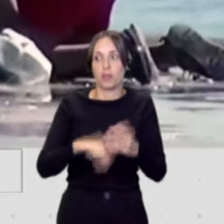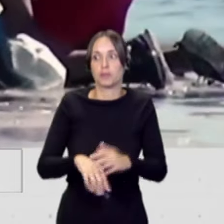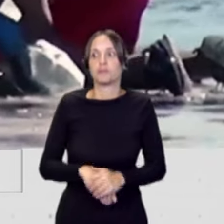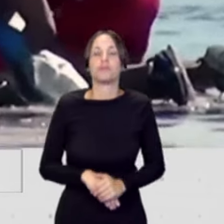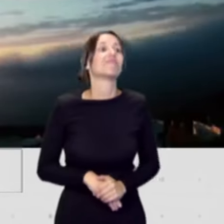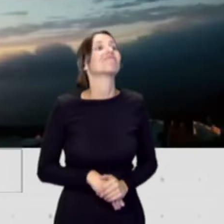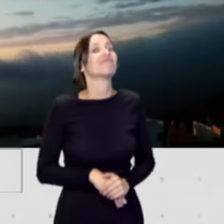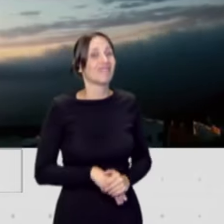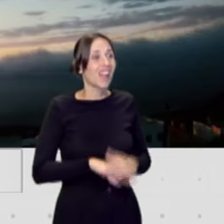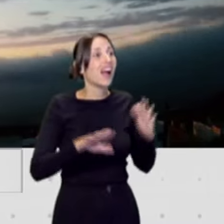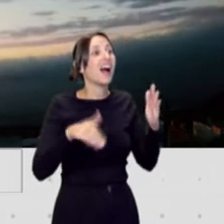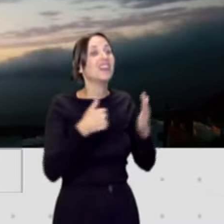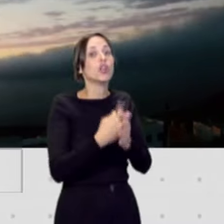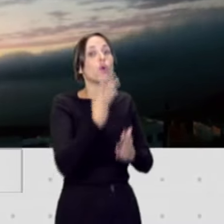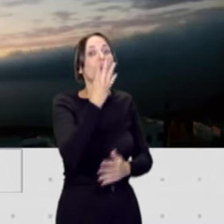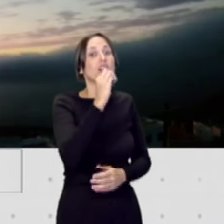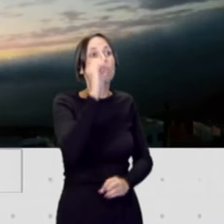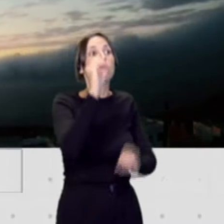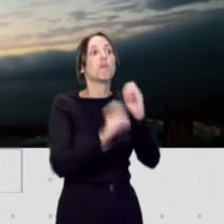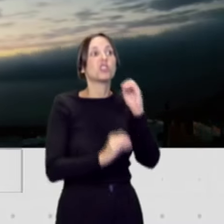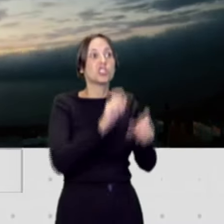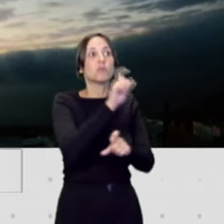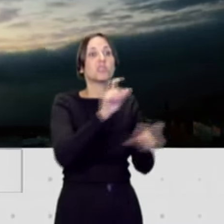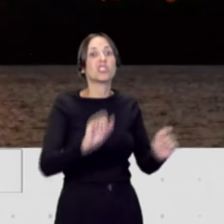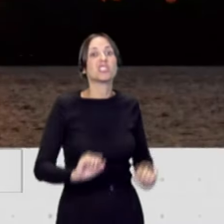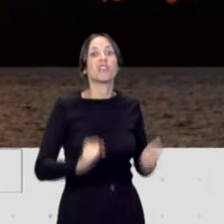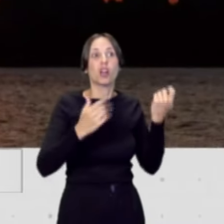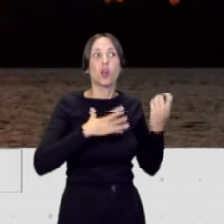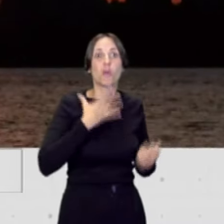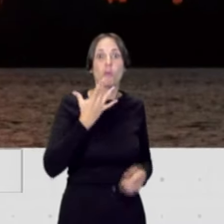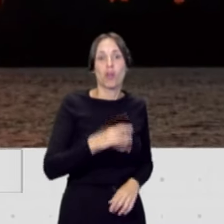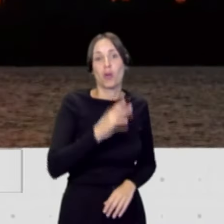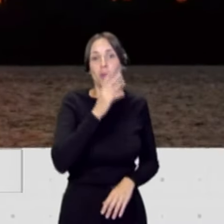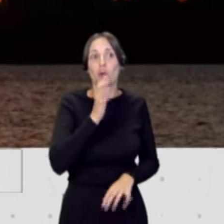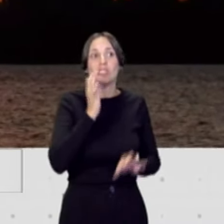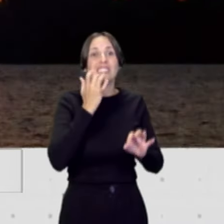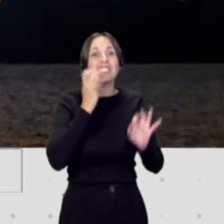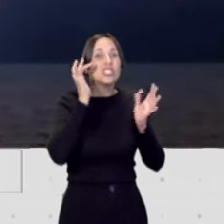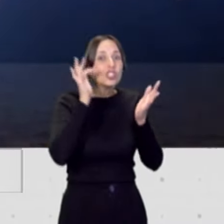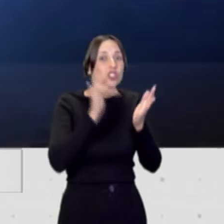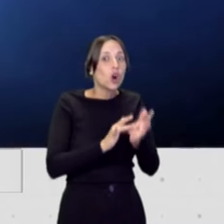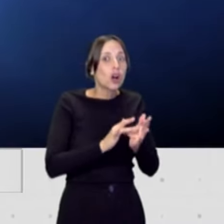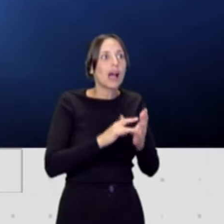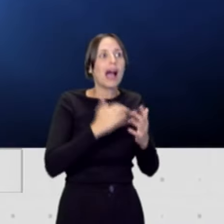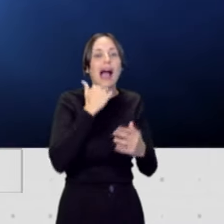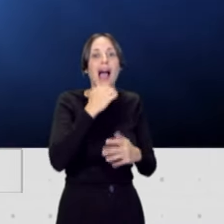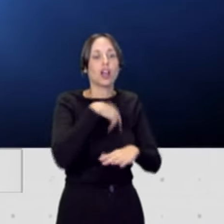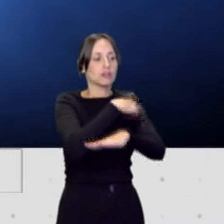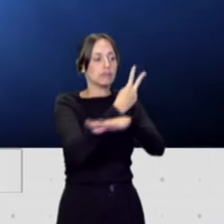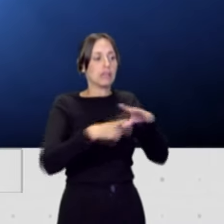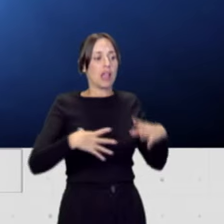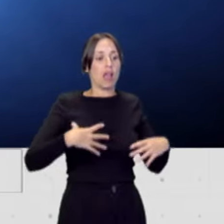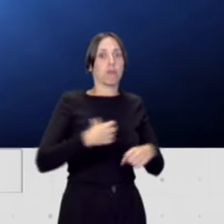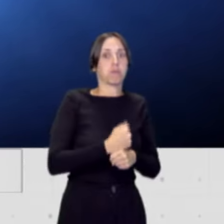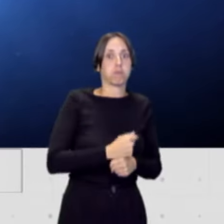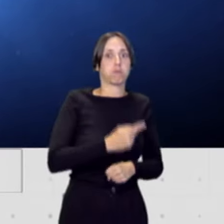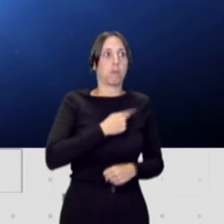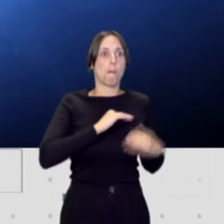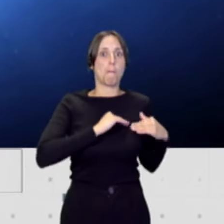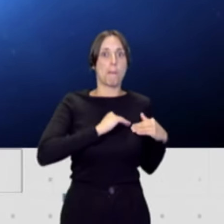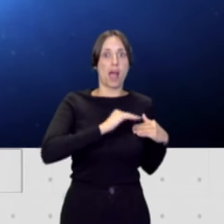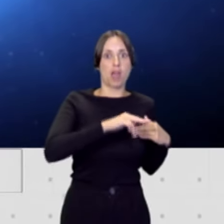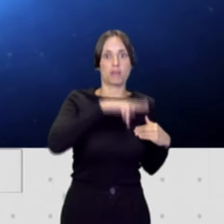un 40% de personas más. El factor tiempo, cuando hablamos de un episodio de accidente acuático por sumersión, por parada cardiorrespiratoria,